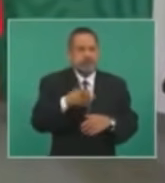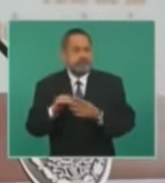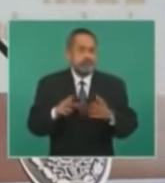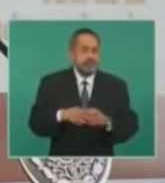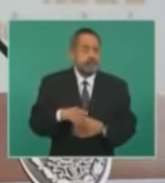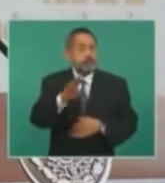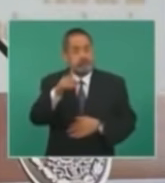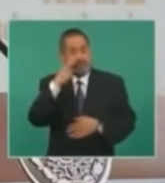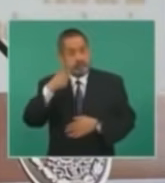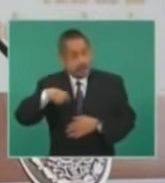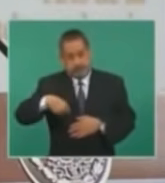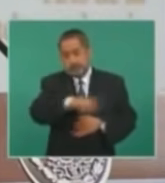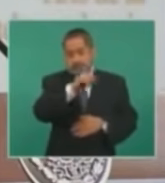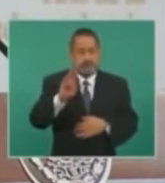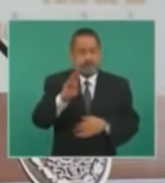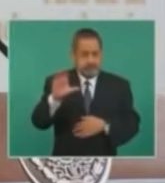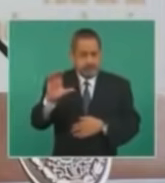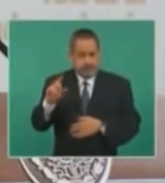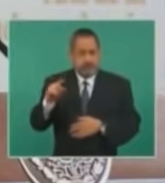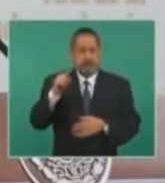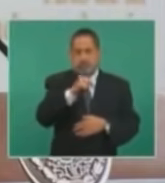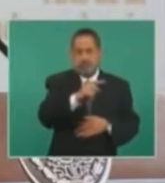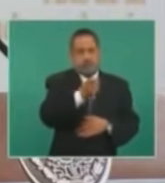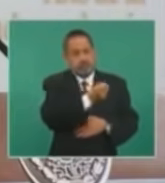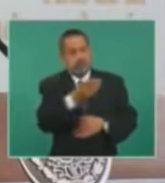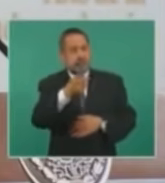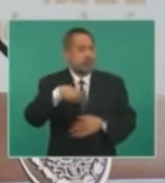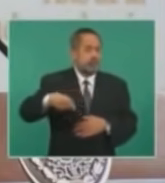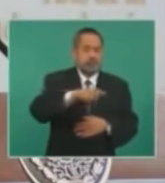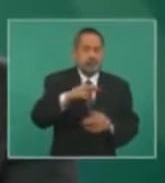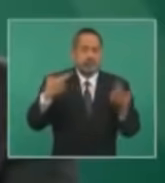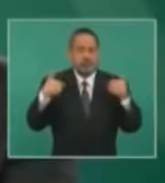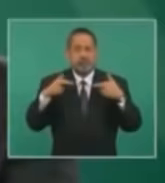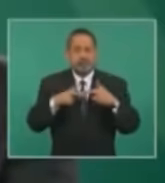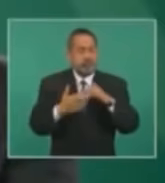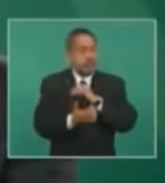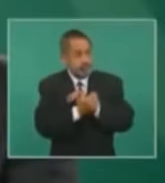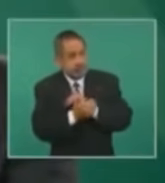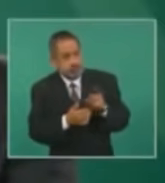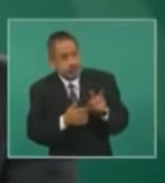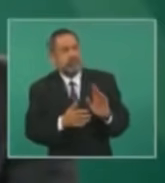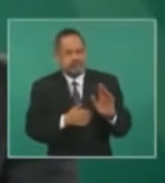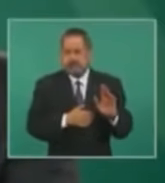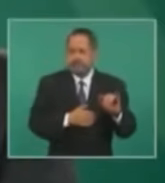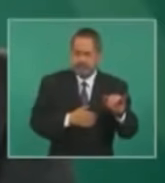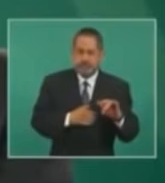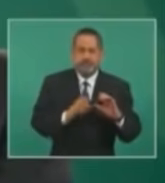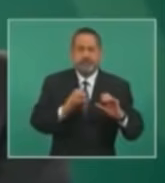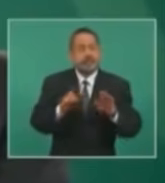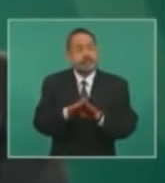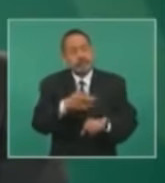avaló la limitación en la deducción de donativos que realicen las empresas al señalar que no se les puede